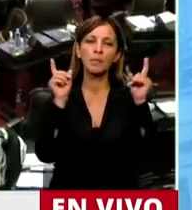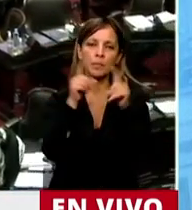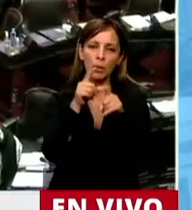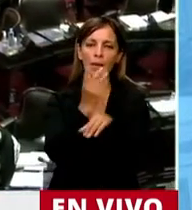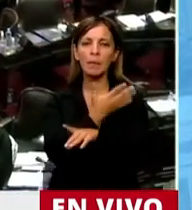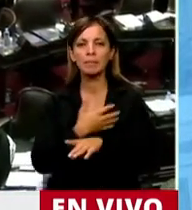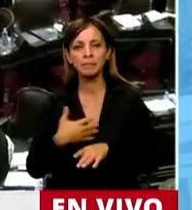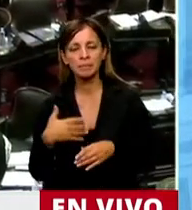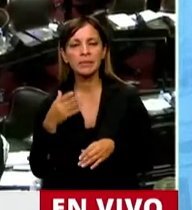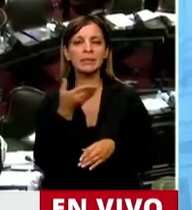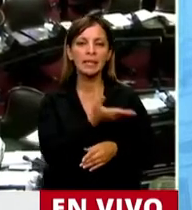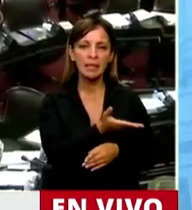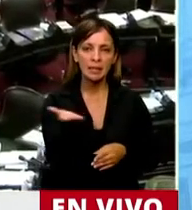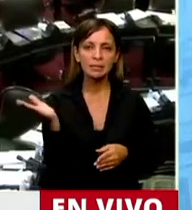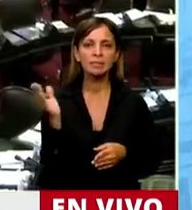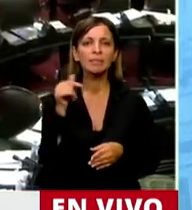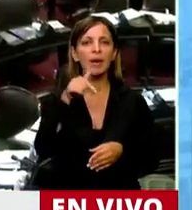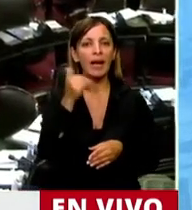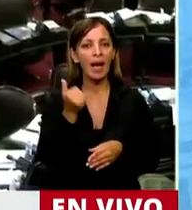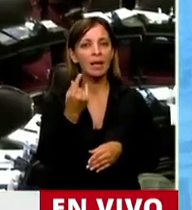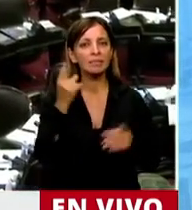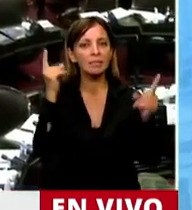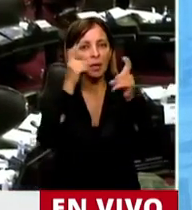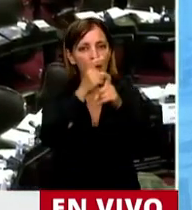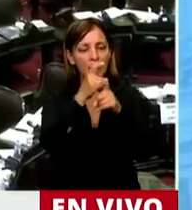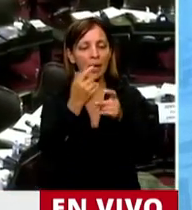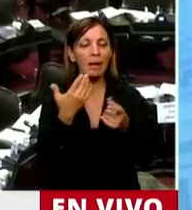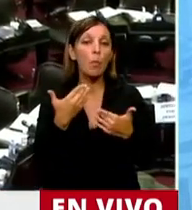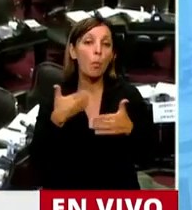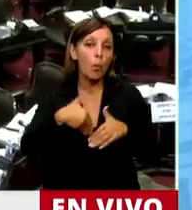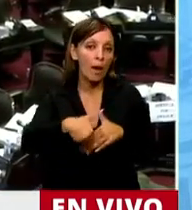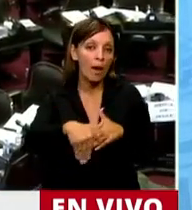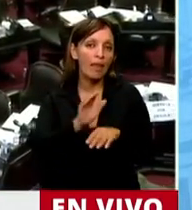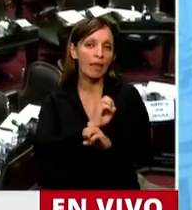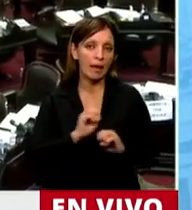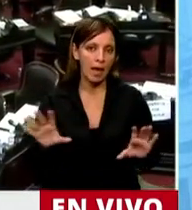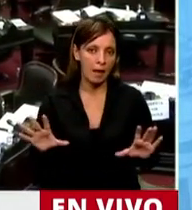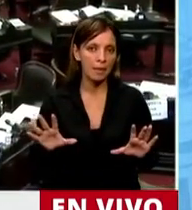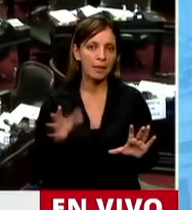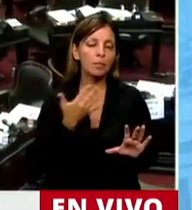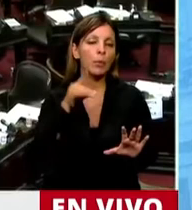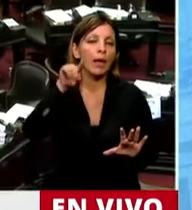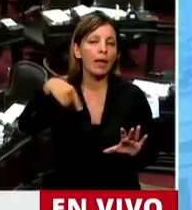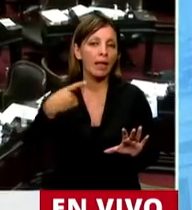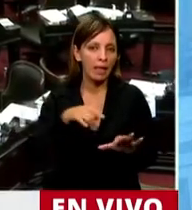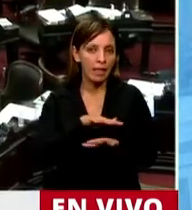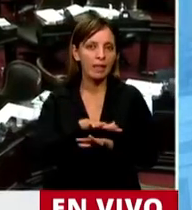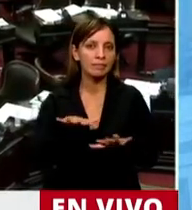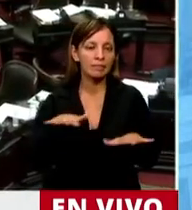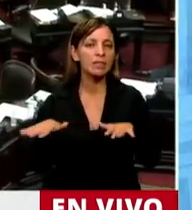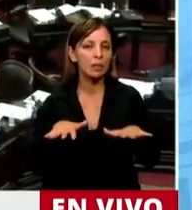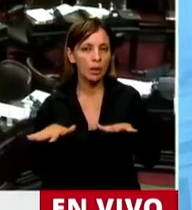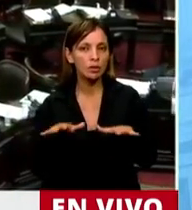señores legisladores, acá se introduce un problema que puede ser grave y que puede generar situaciones muy conflictivas para